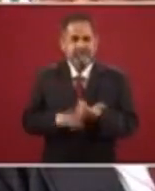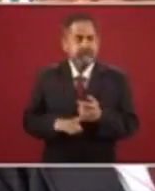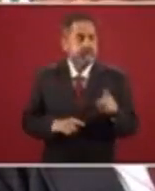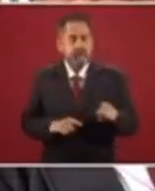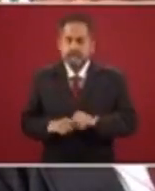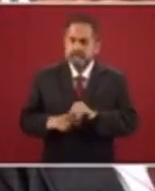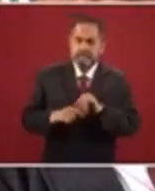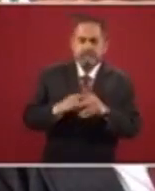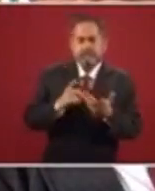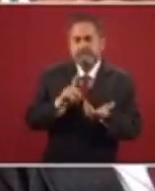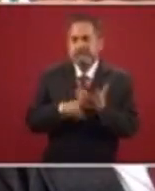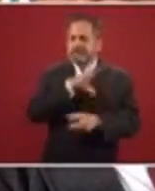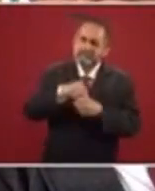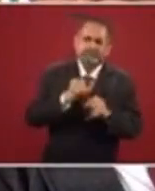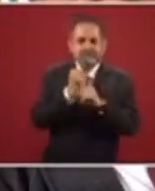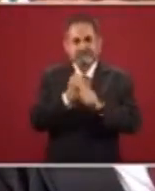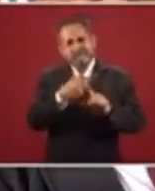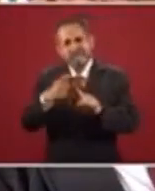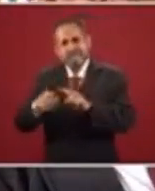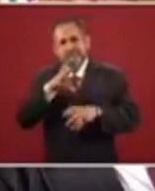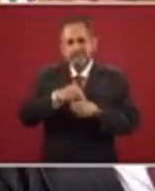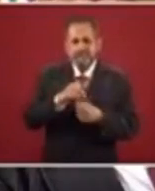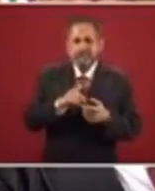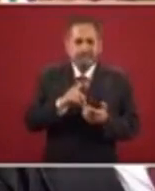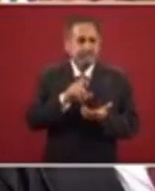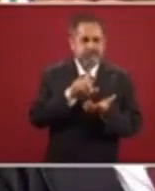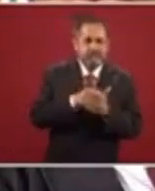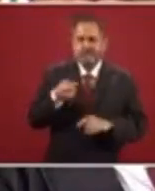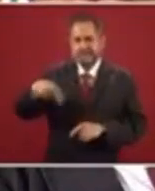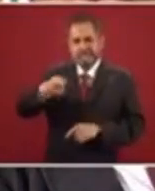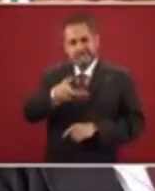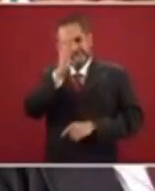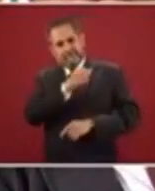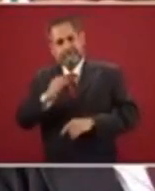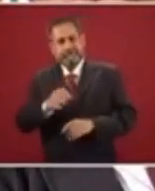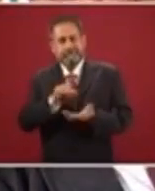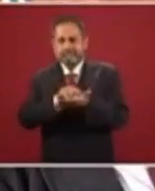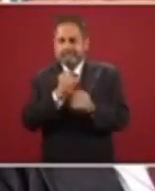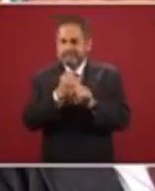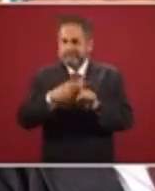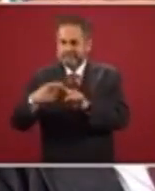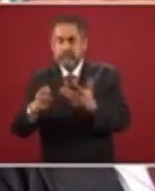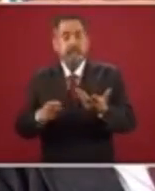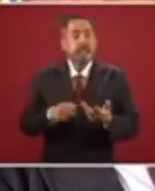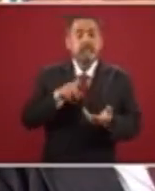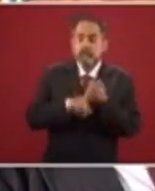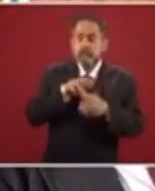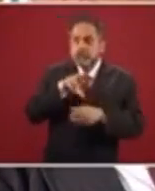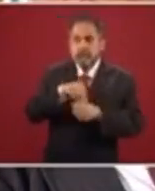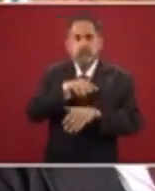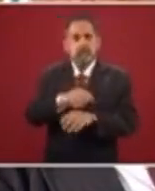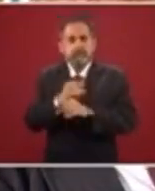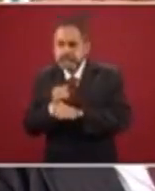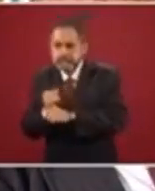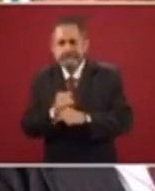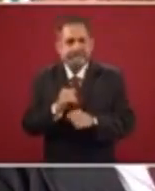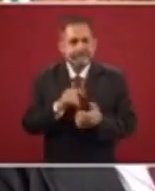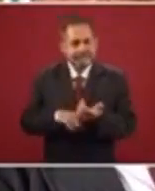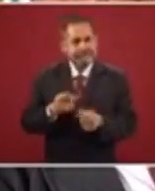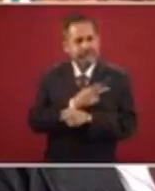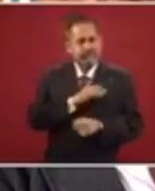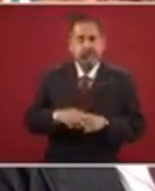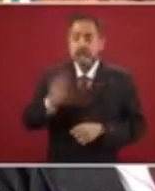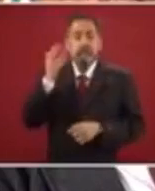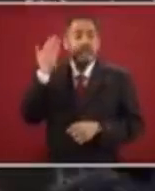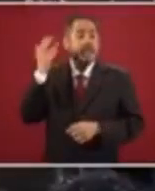contenidos en internet cualquier tipo de contenidos incluso los de las benditas redes sociales como usted las llama pero también el contenido periodístico de investigación incluso cuando los